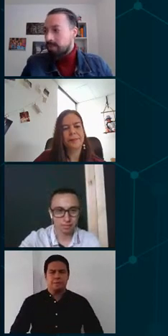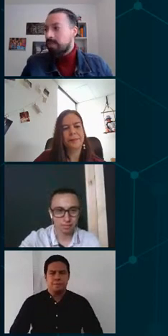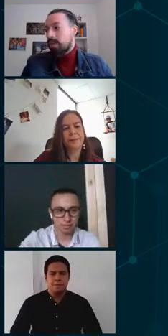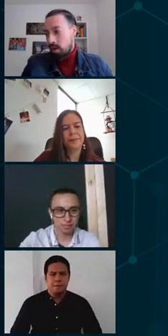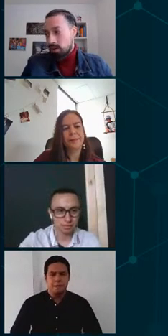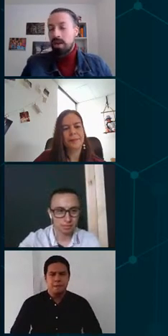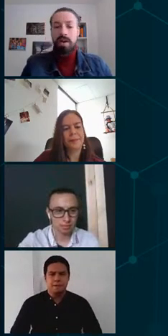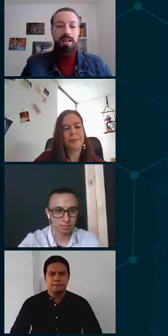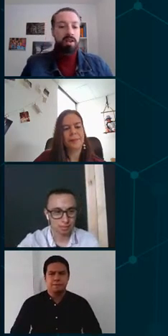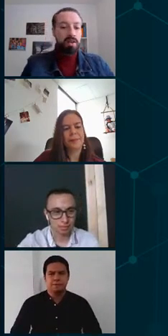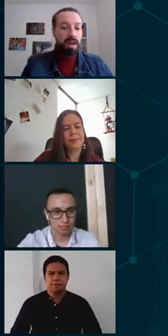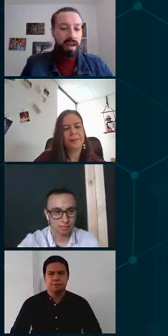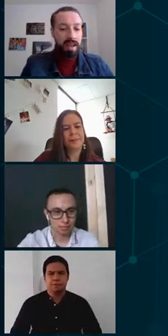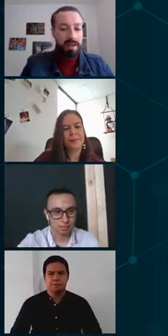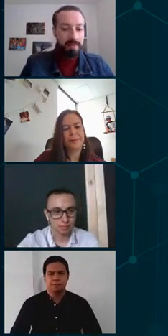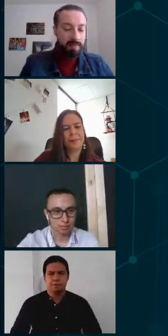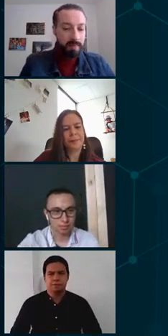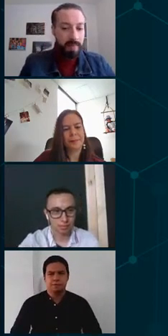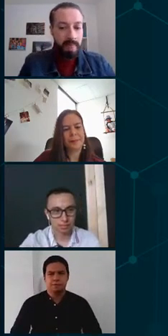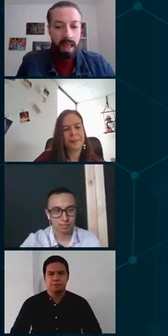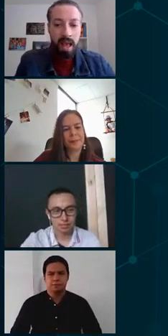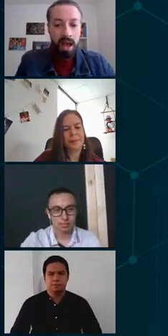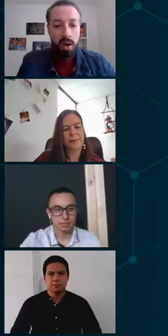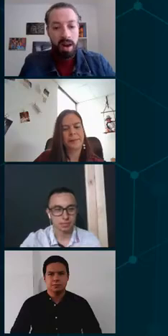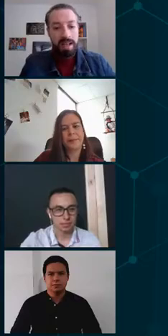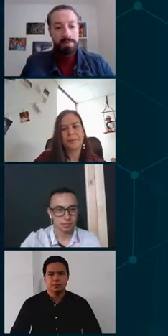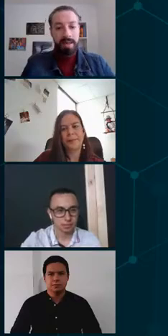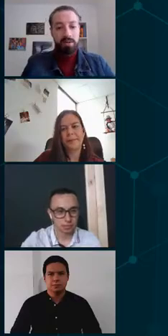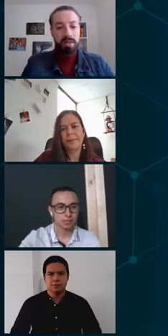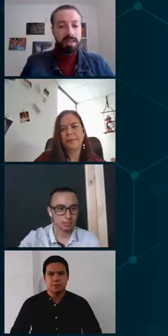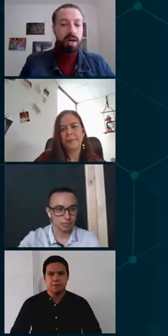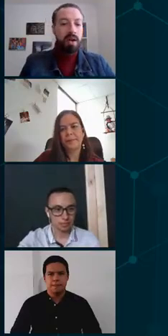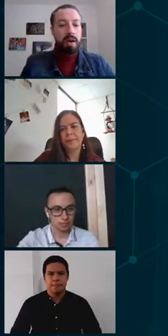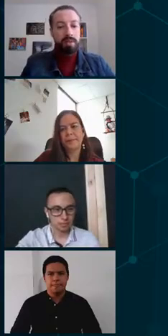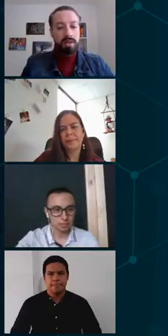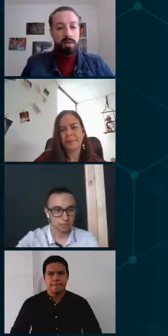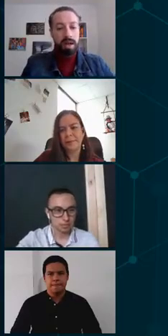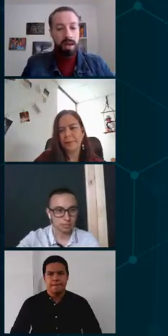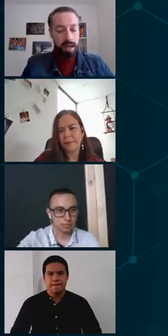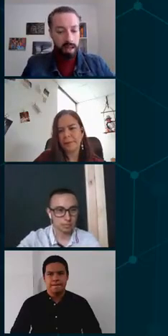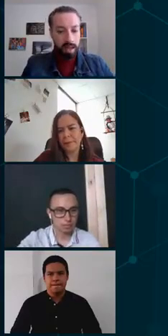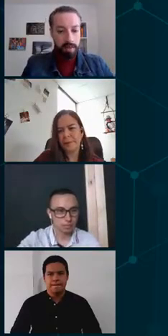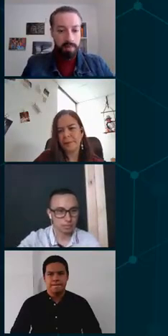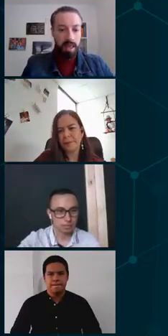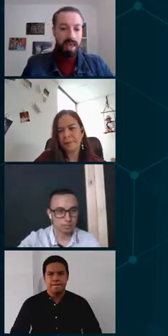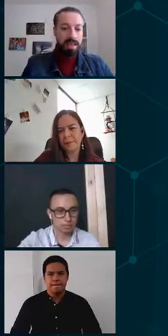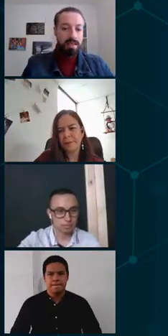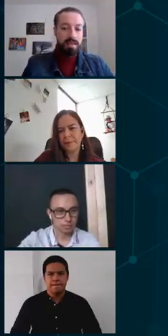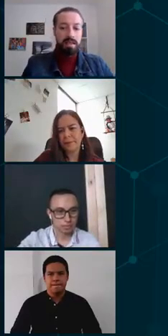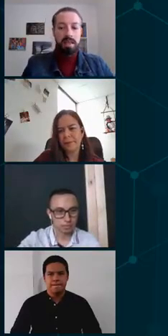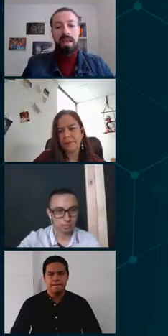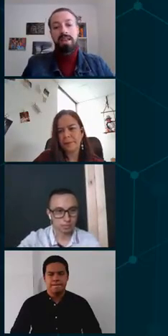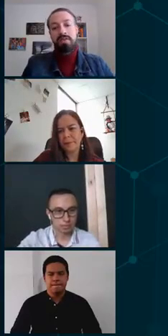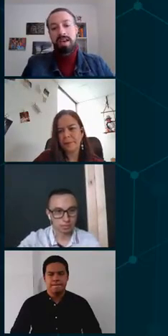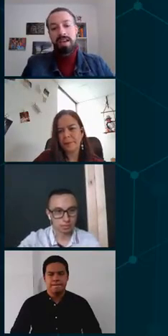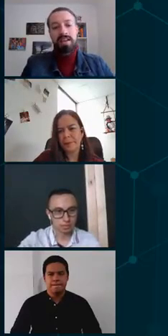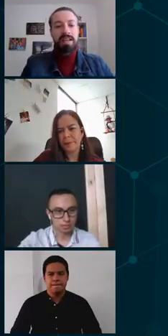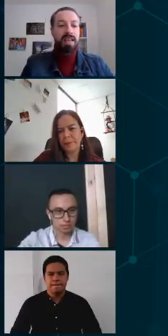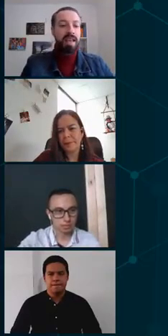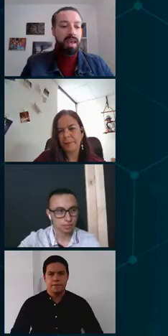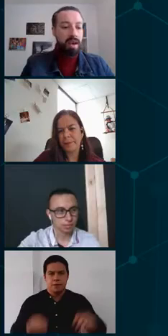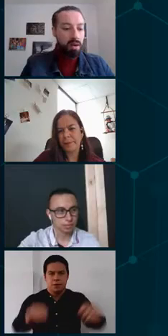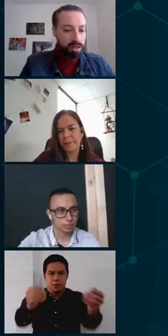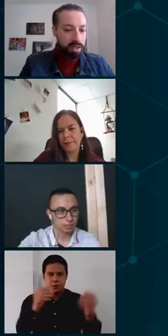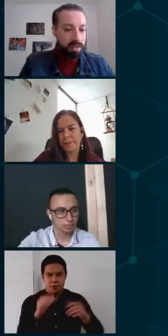Bueno, continuando con las preguntas, ahora vamos a una que es